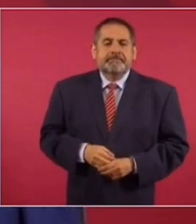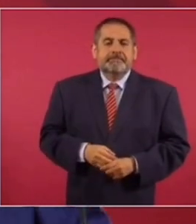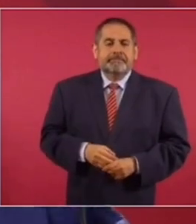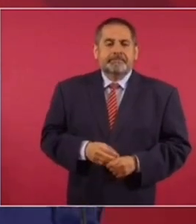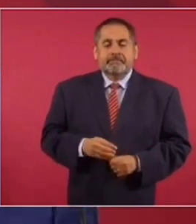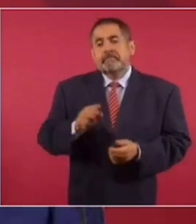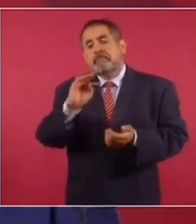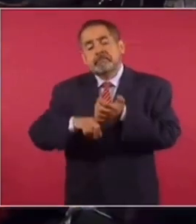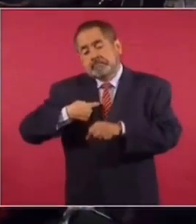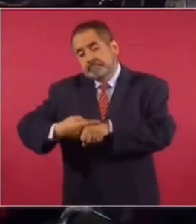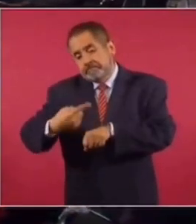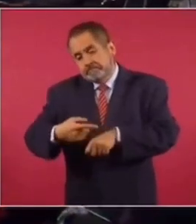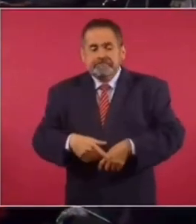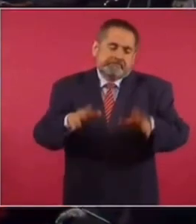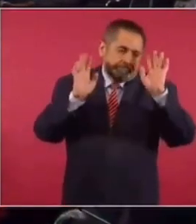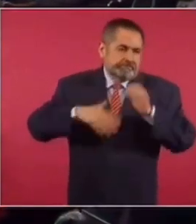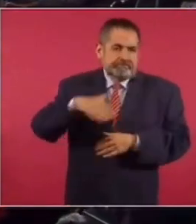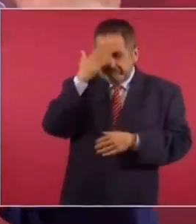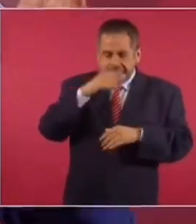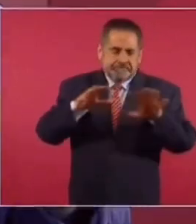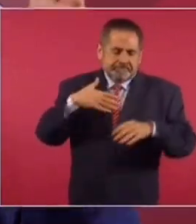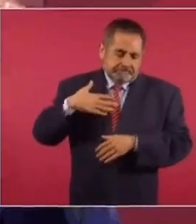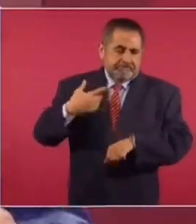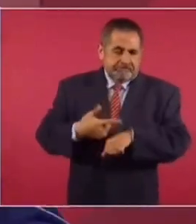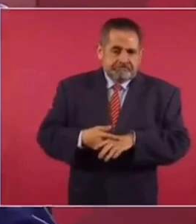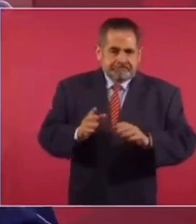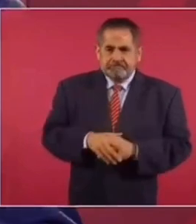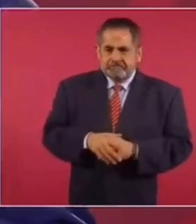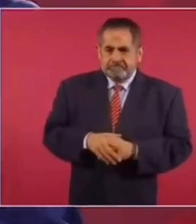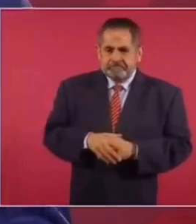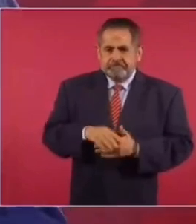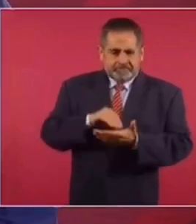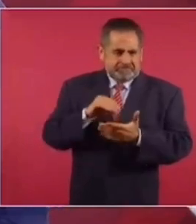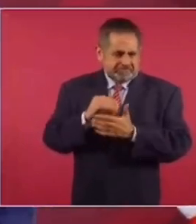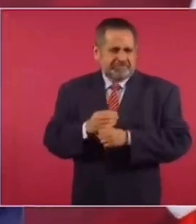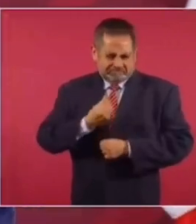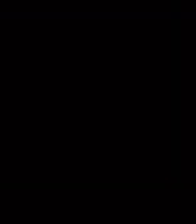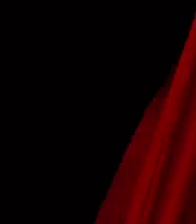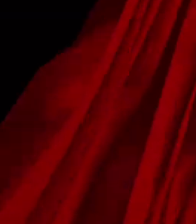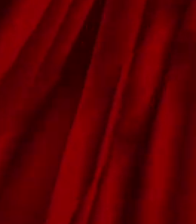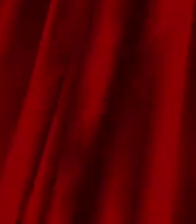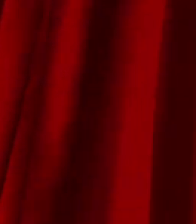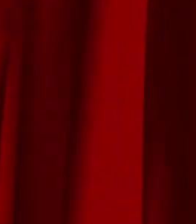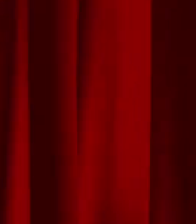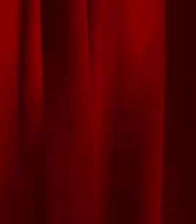De que estoy enfermo, pues eso es ya. Es dominio público, pero ahí estoy. O sea, todavía estoy bateando arriba de 300, ¿no?